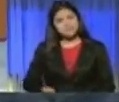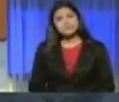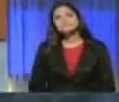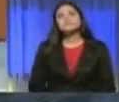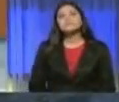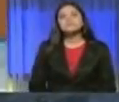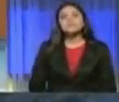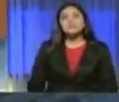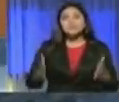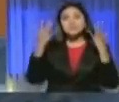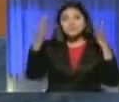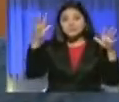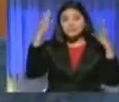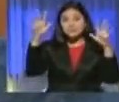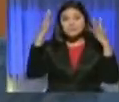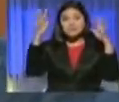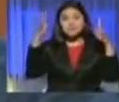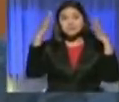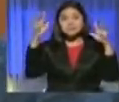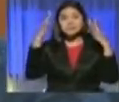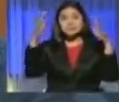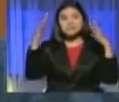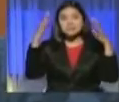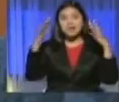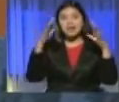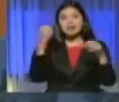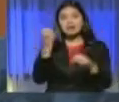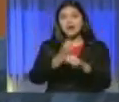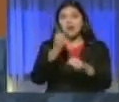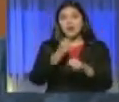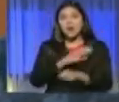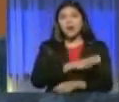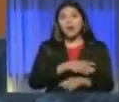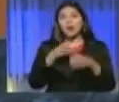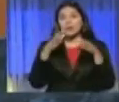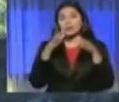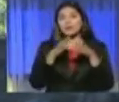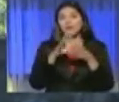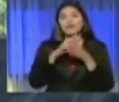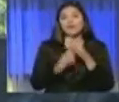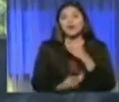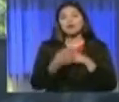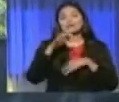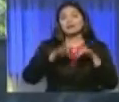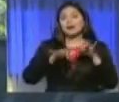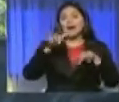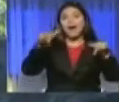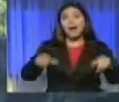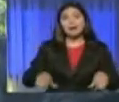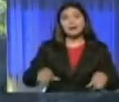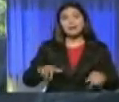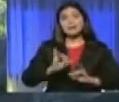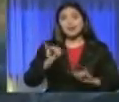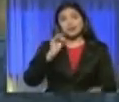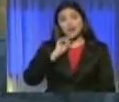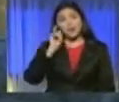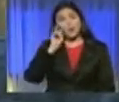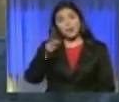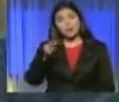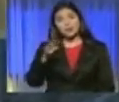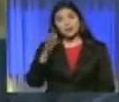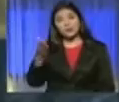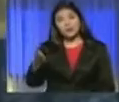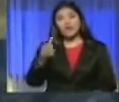aplauso al trabajo hecho por la comisión mixta y la secretaría. Aquí te estábamos viendo,